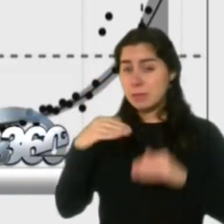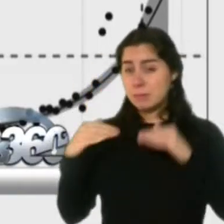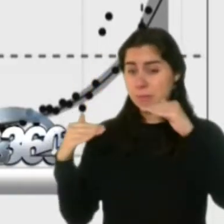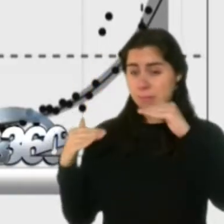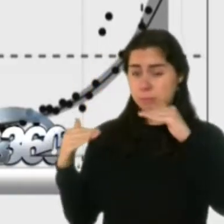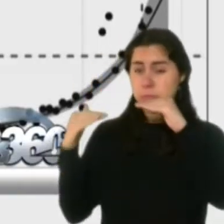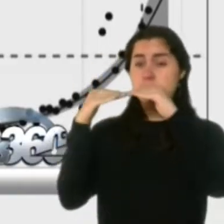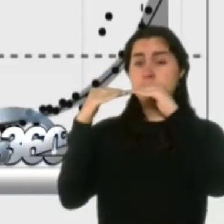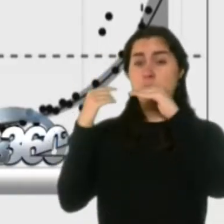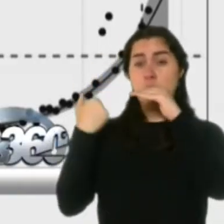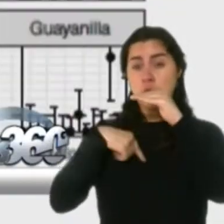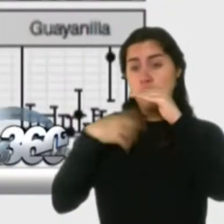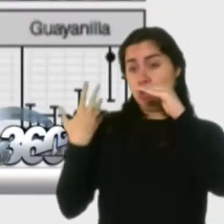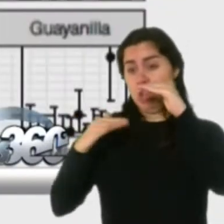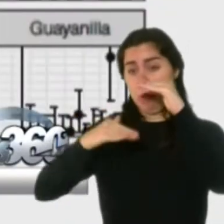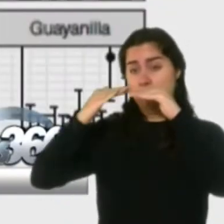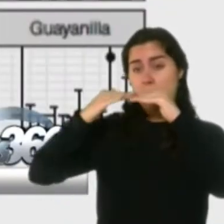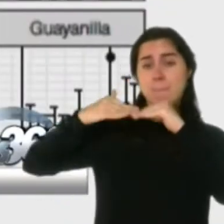respecto.